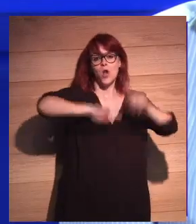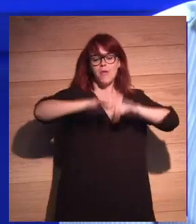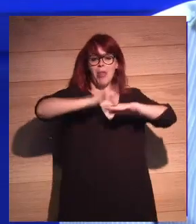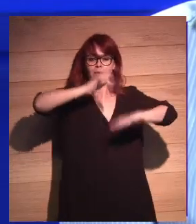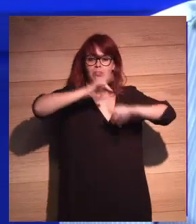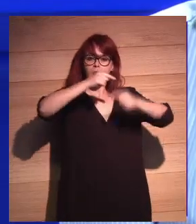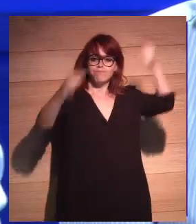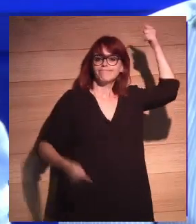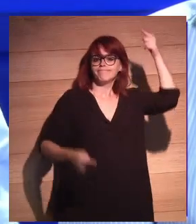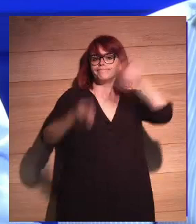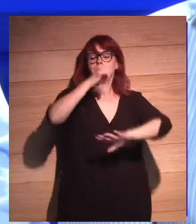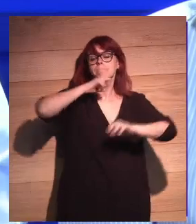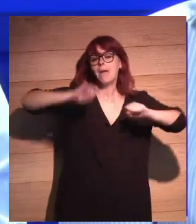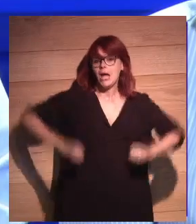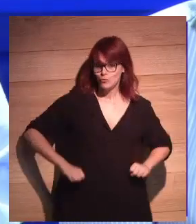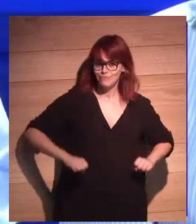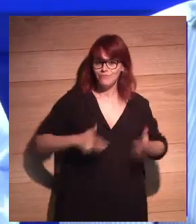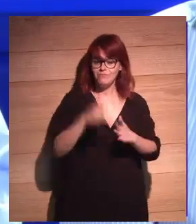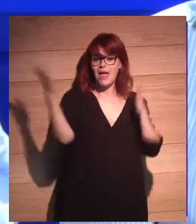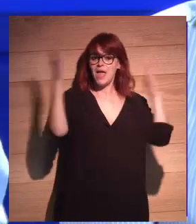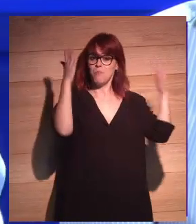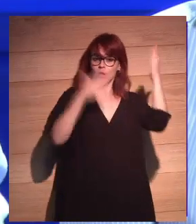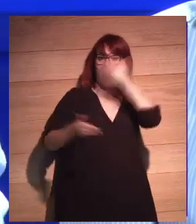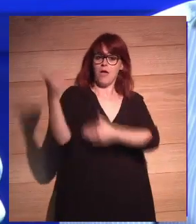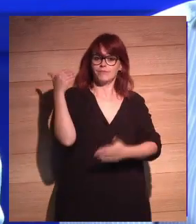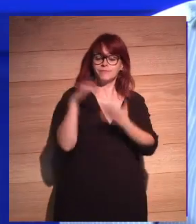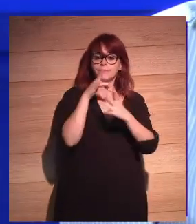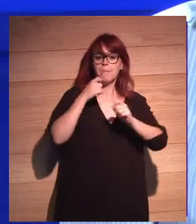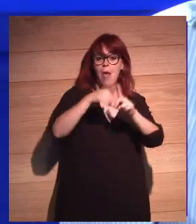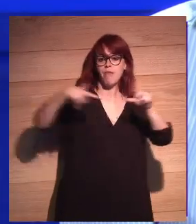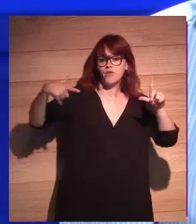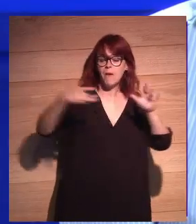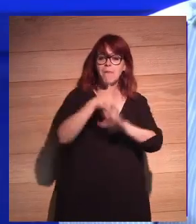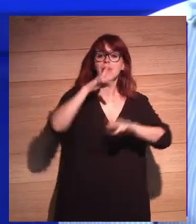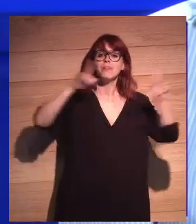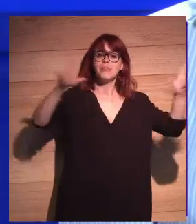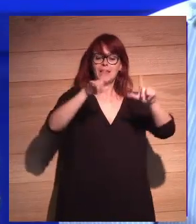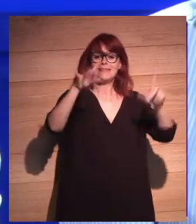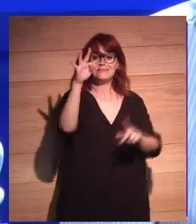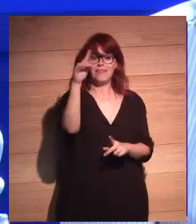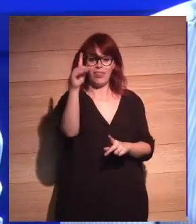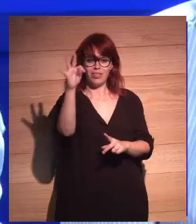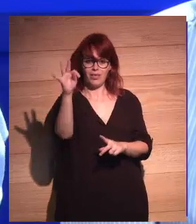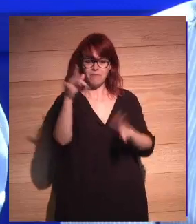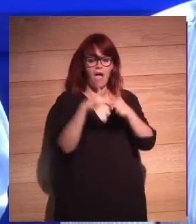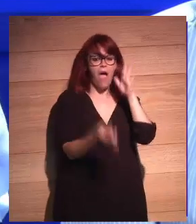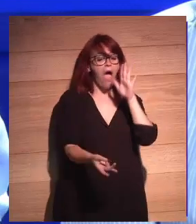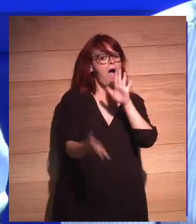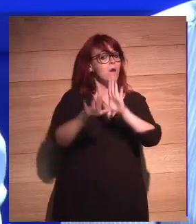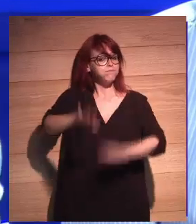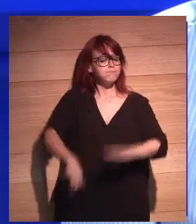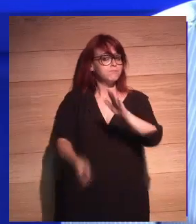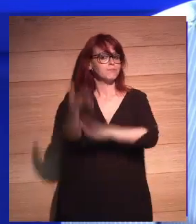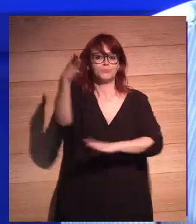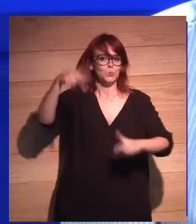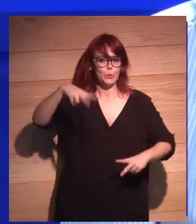mayores, ¿vale? Nosotros en aquella época desarrollamos una plataforma para la televisión digital terrestre que nunca llegó a surgir, ¿vale?